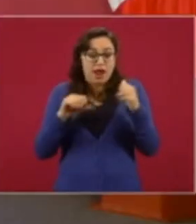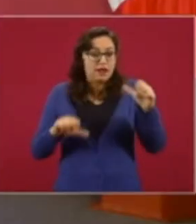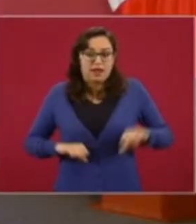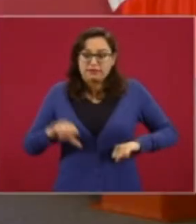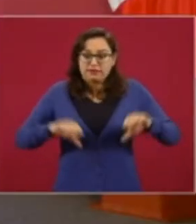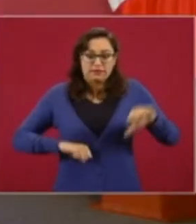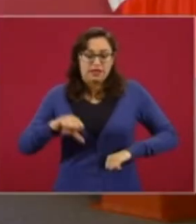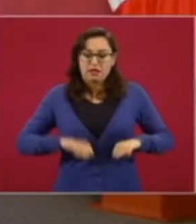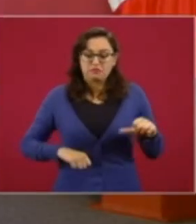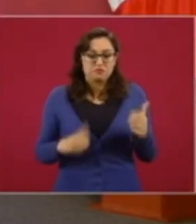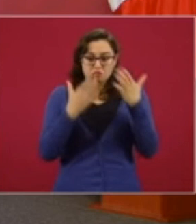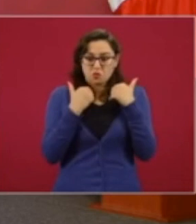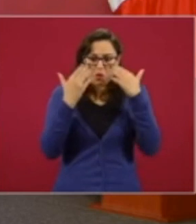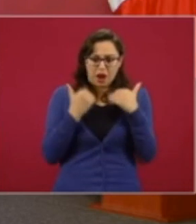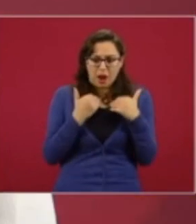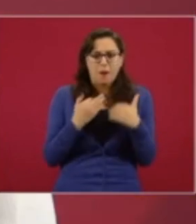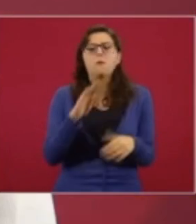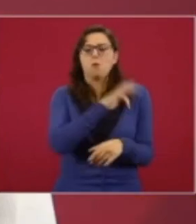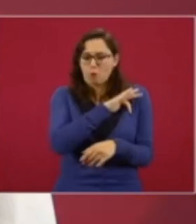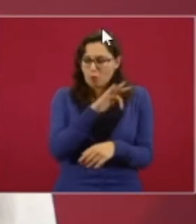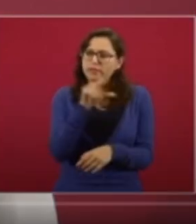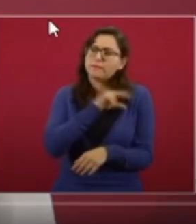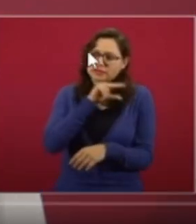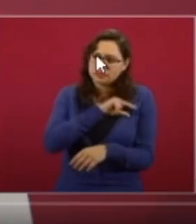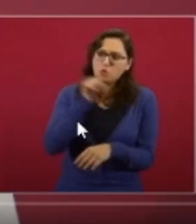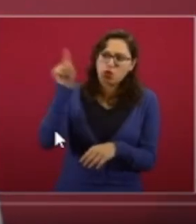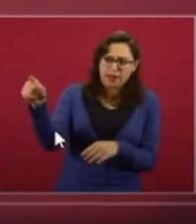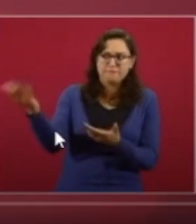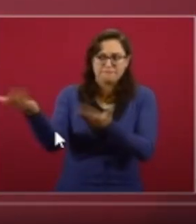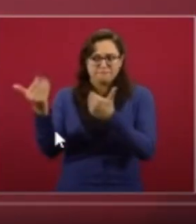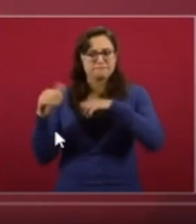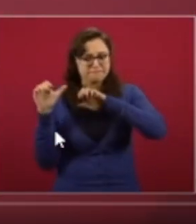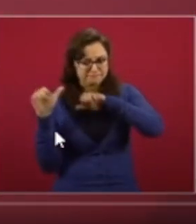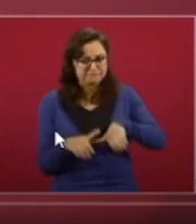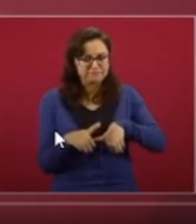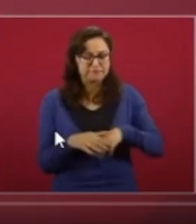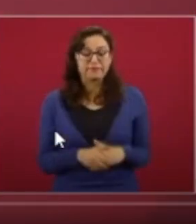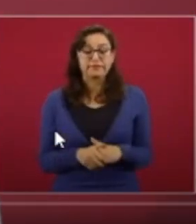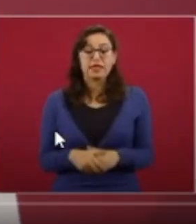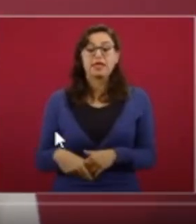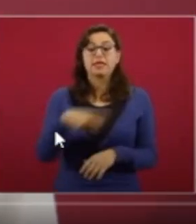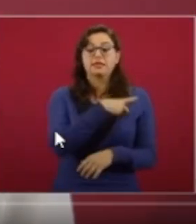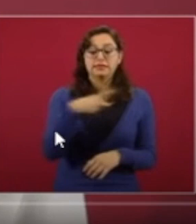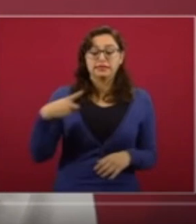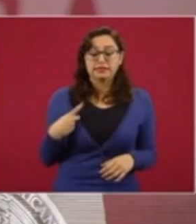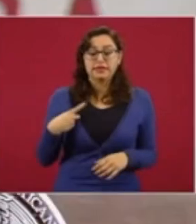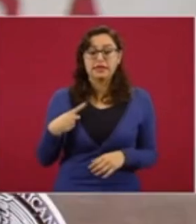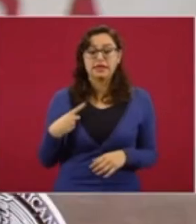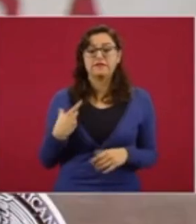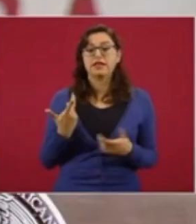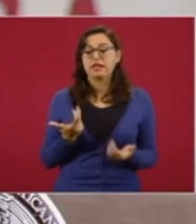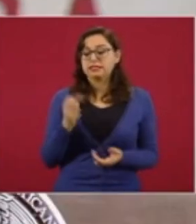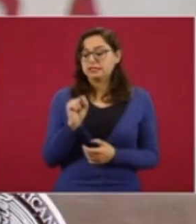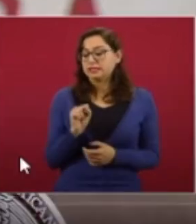económica de la de la beneficiaria de los mismos se va a requerir para ello una autorización por parte de